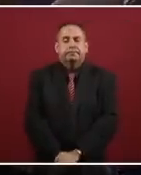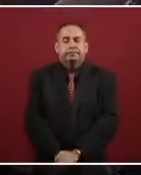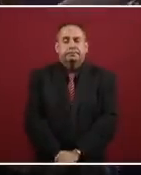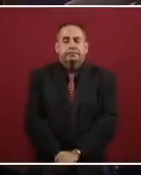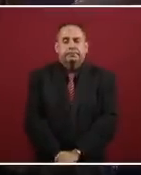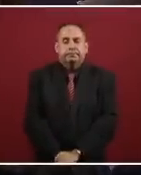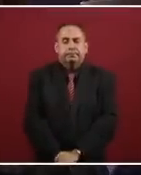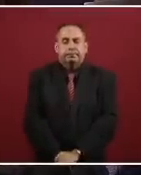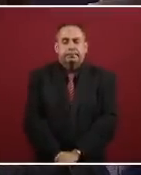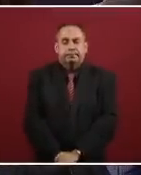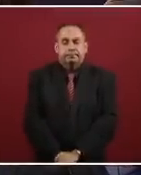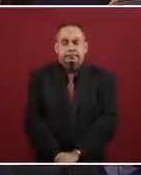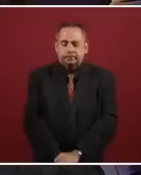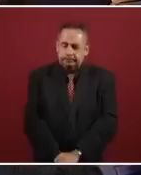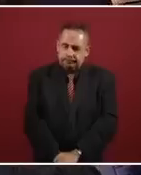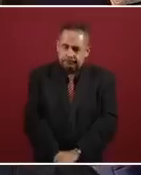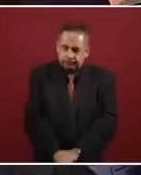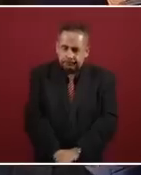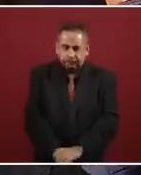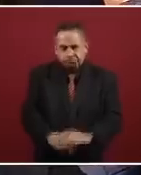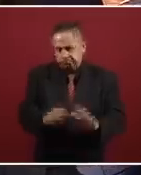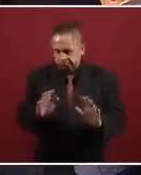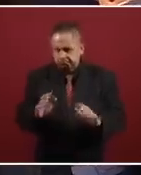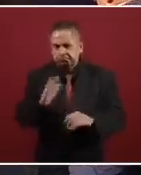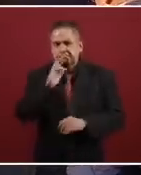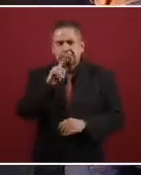¿Por qué no le pedimos